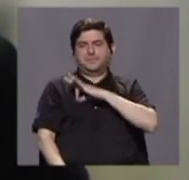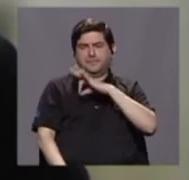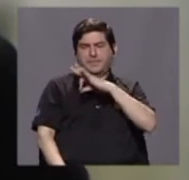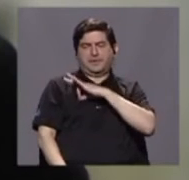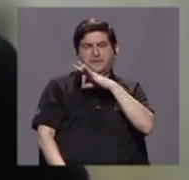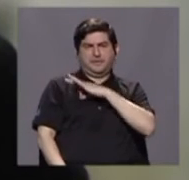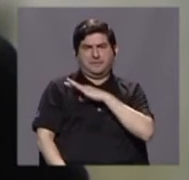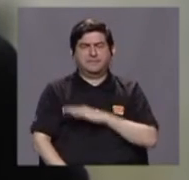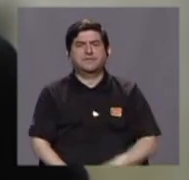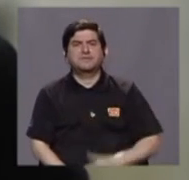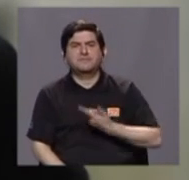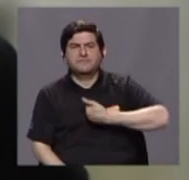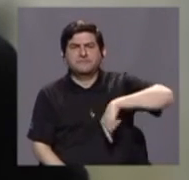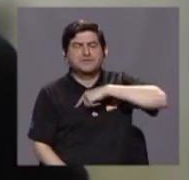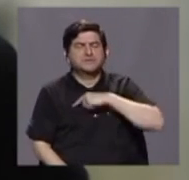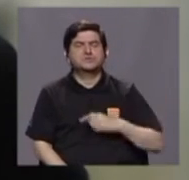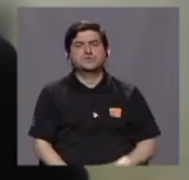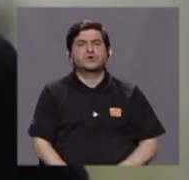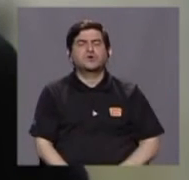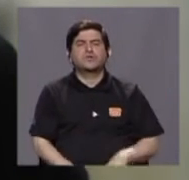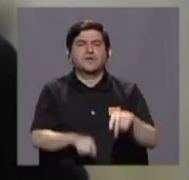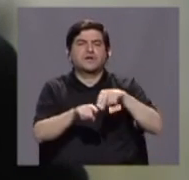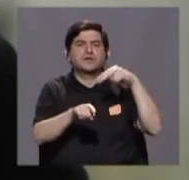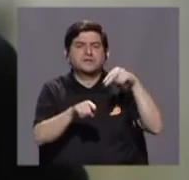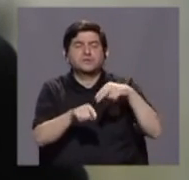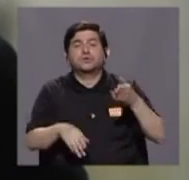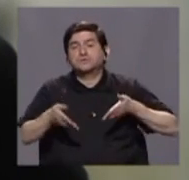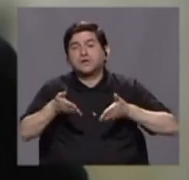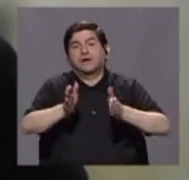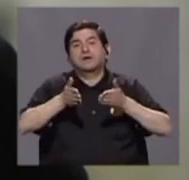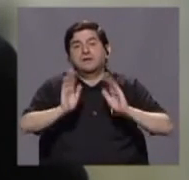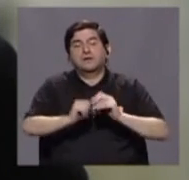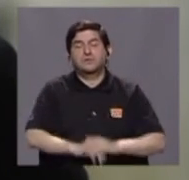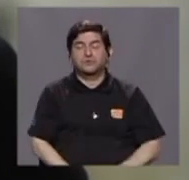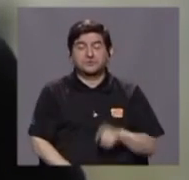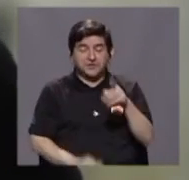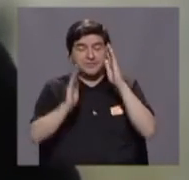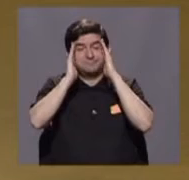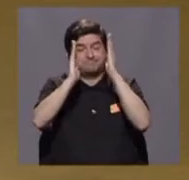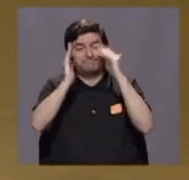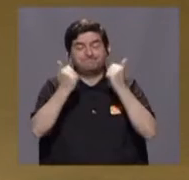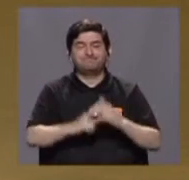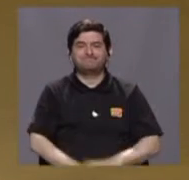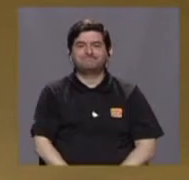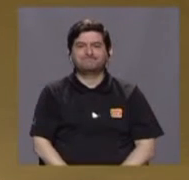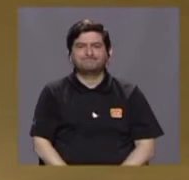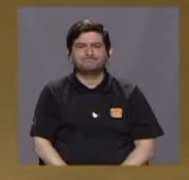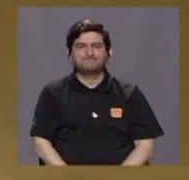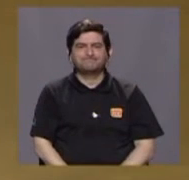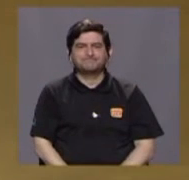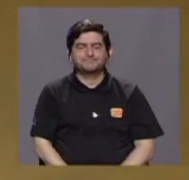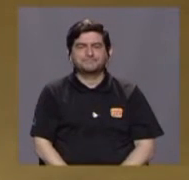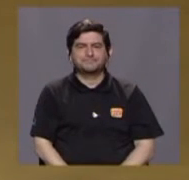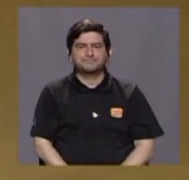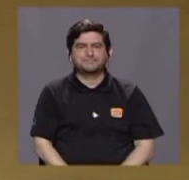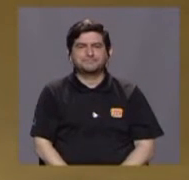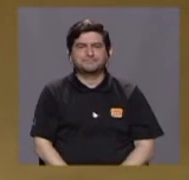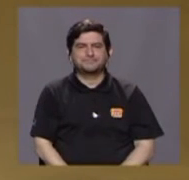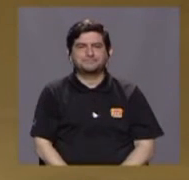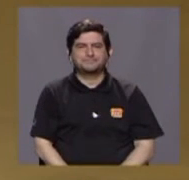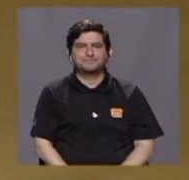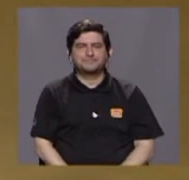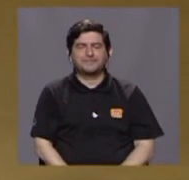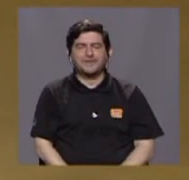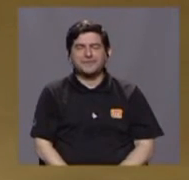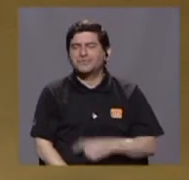de nuestros nietos y de nuestros hijos. Y en esto estamos. Pues